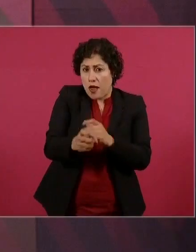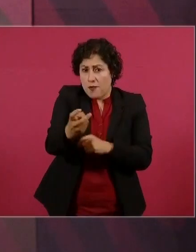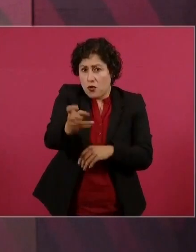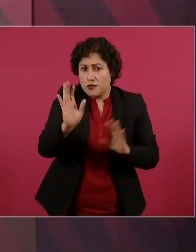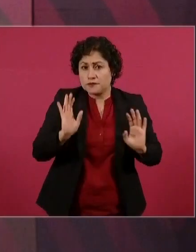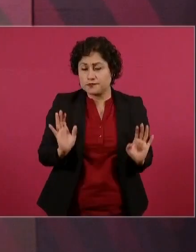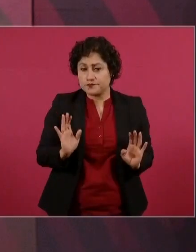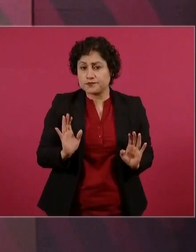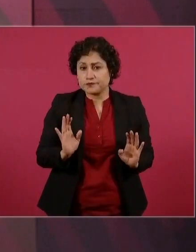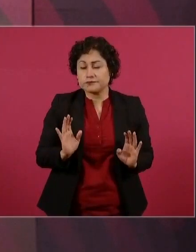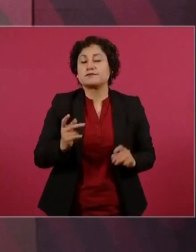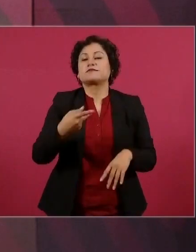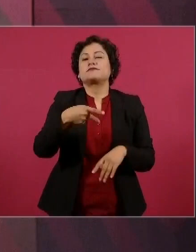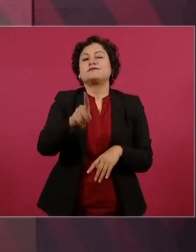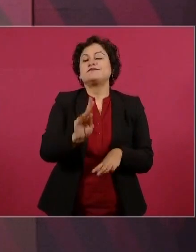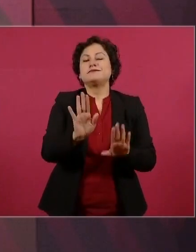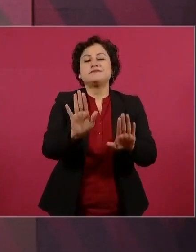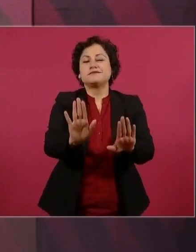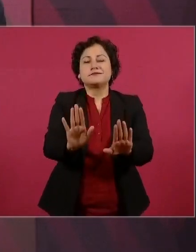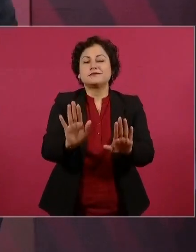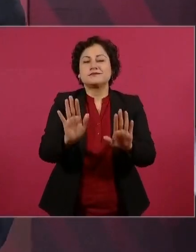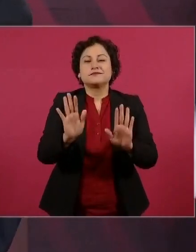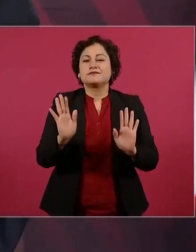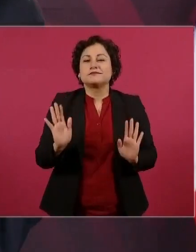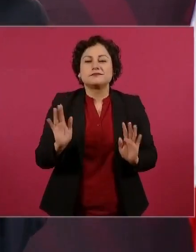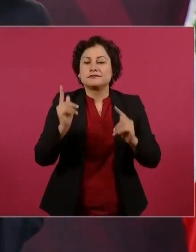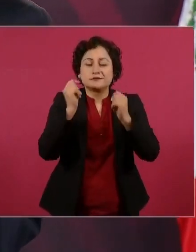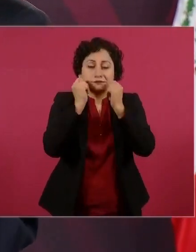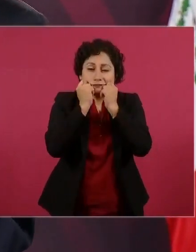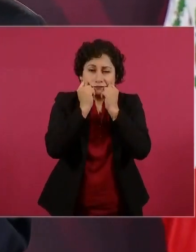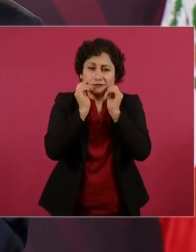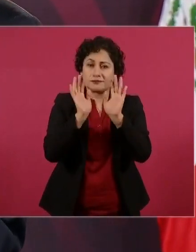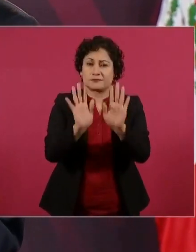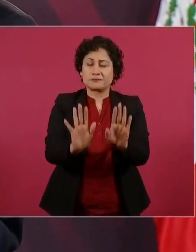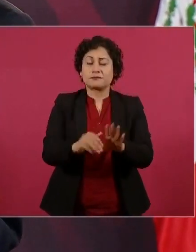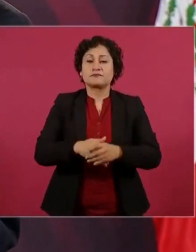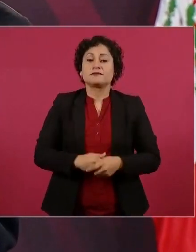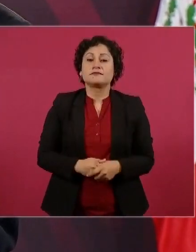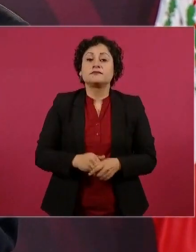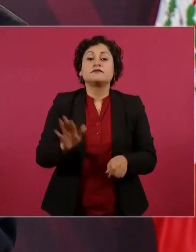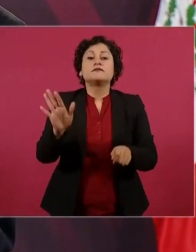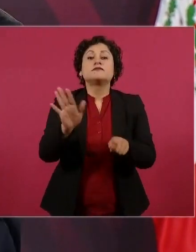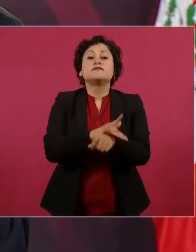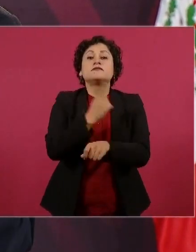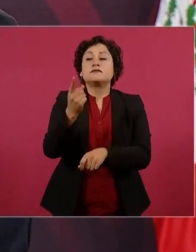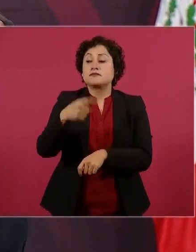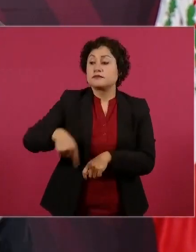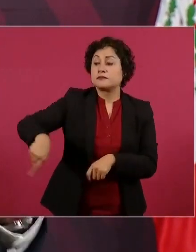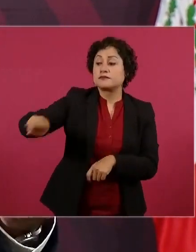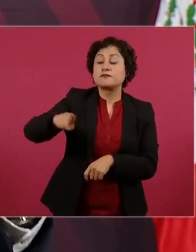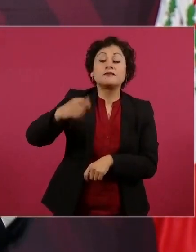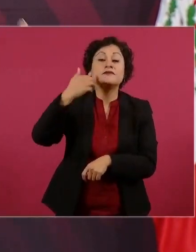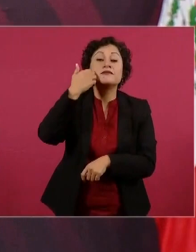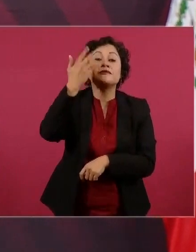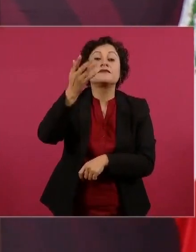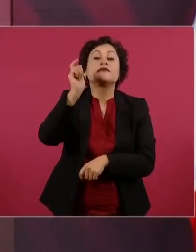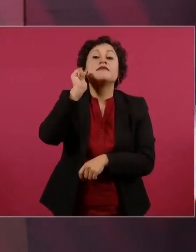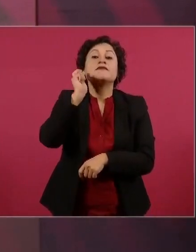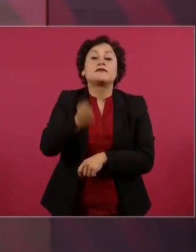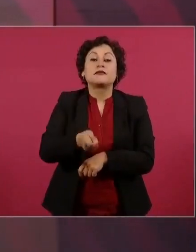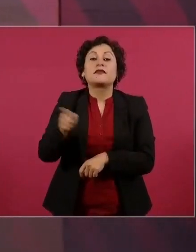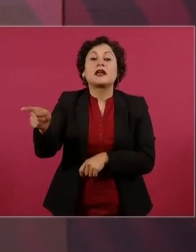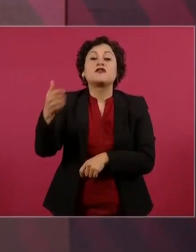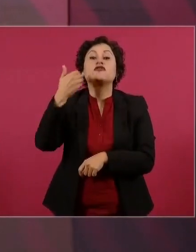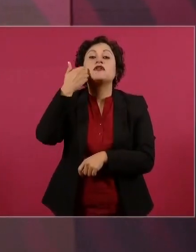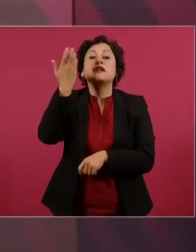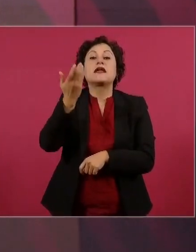le hace O sea no le hace porque ellos que quisieran es que salga la